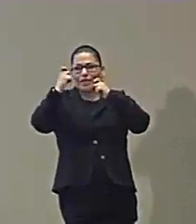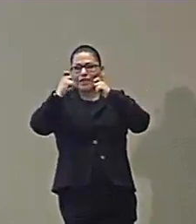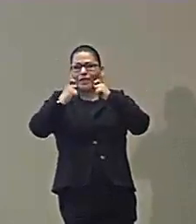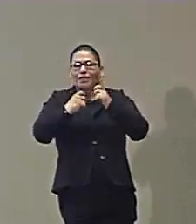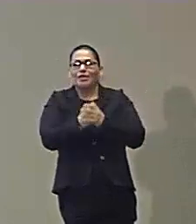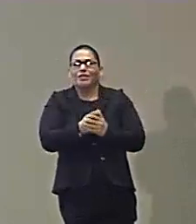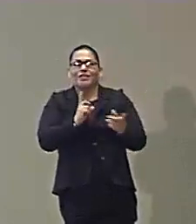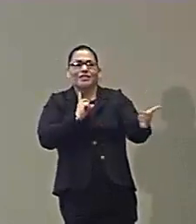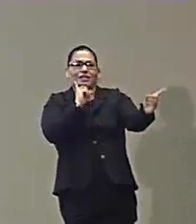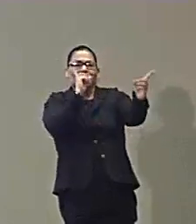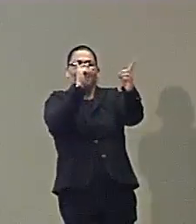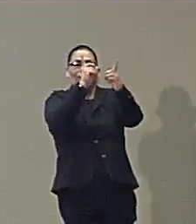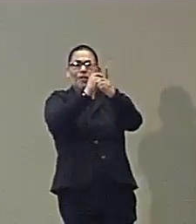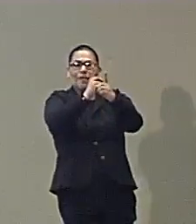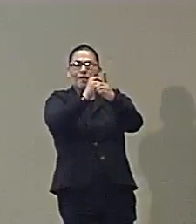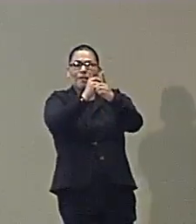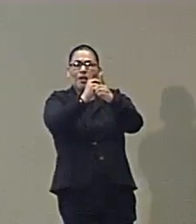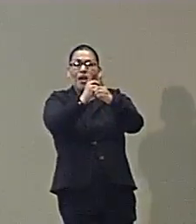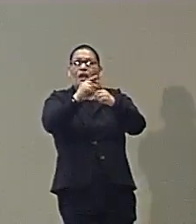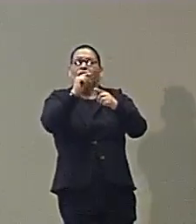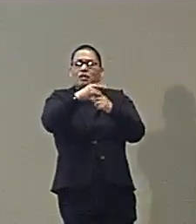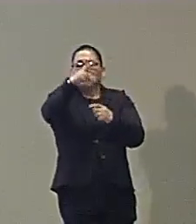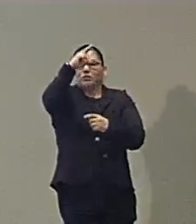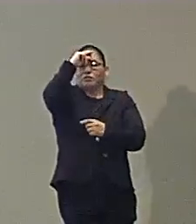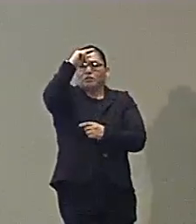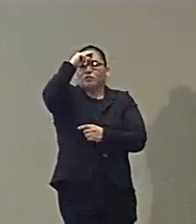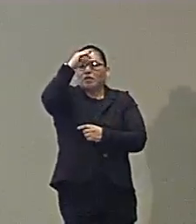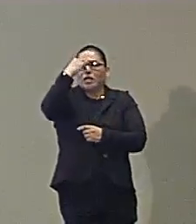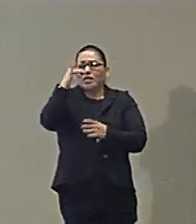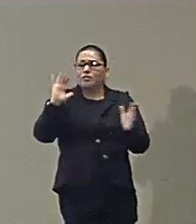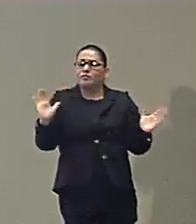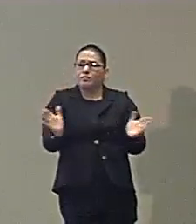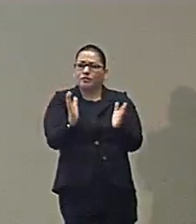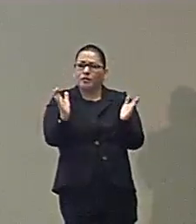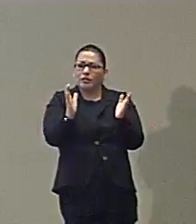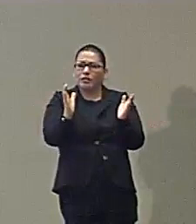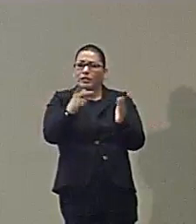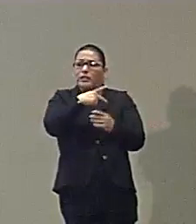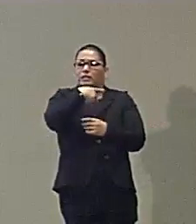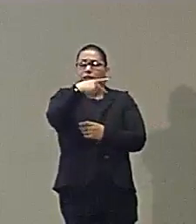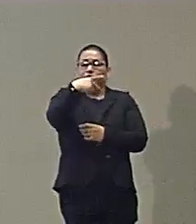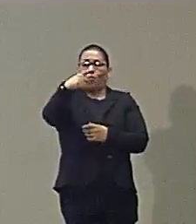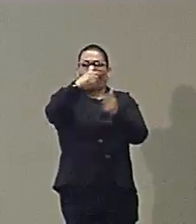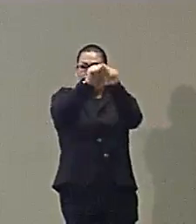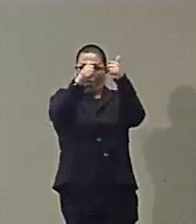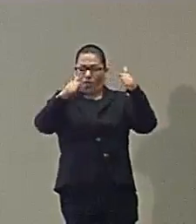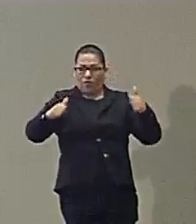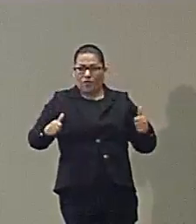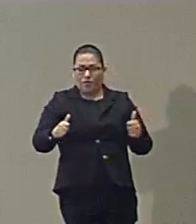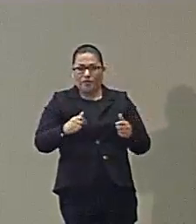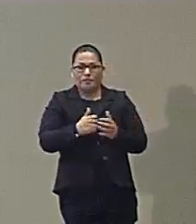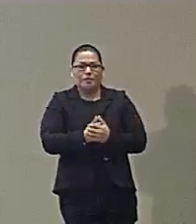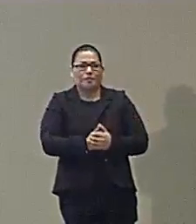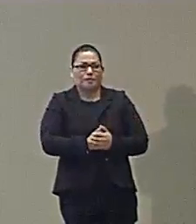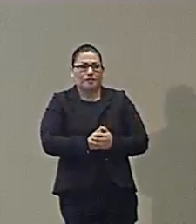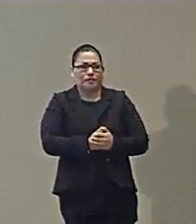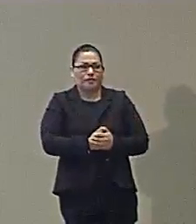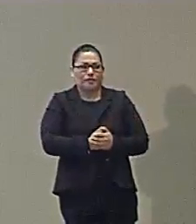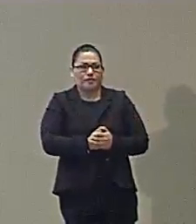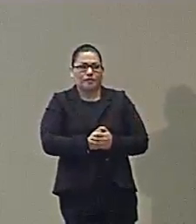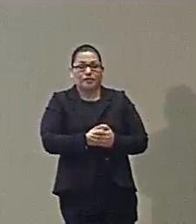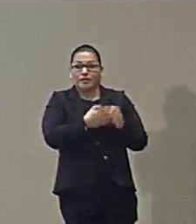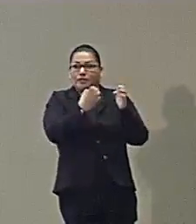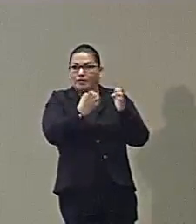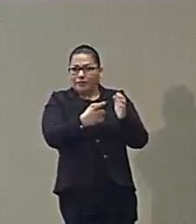encuentro con el talento y con el impulso de sus artistas esto es